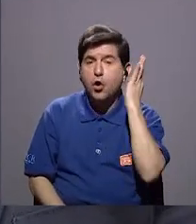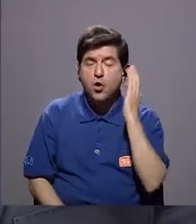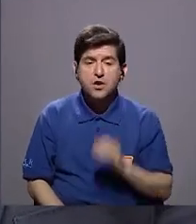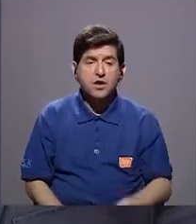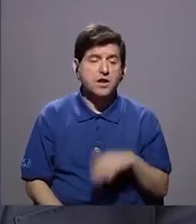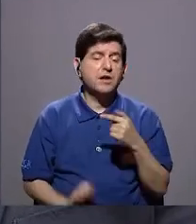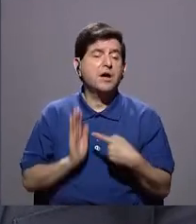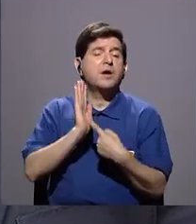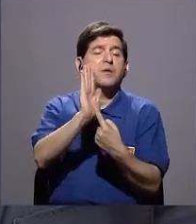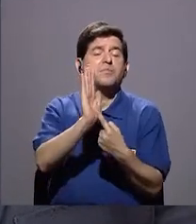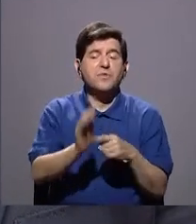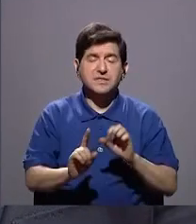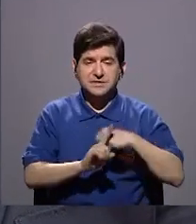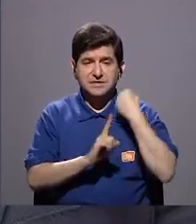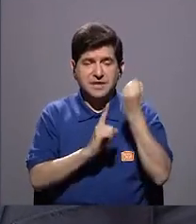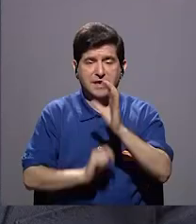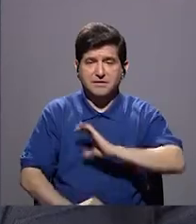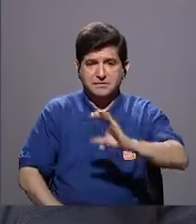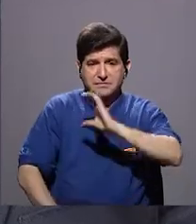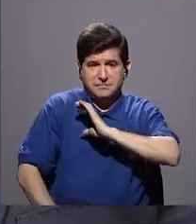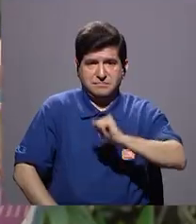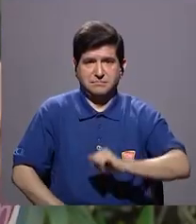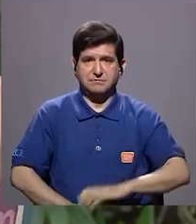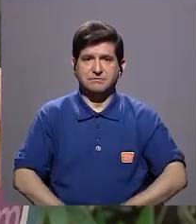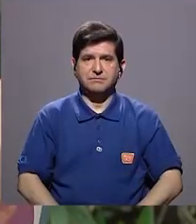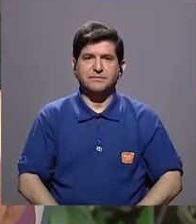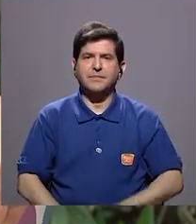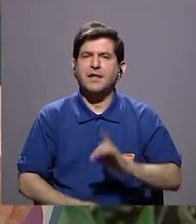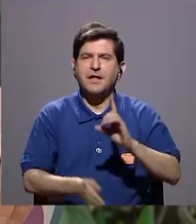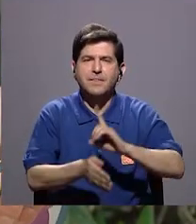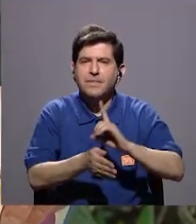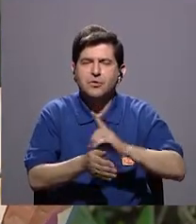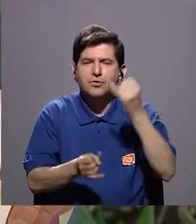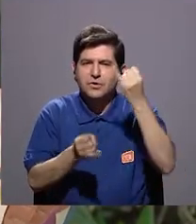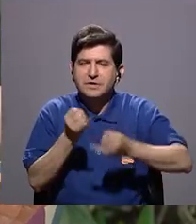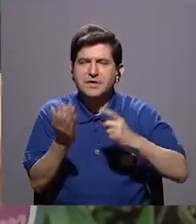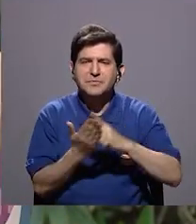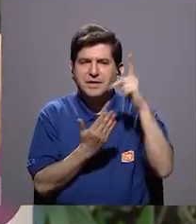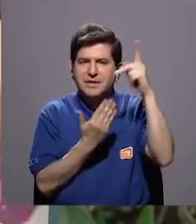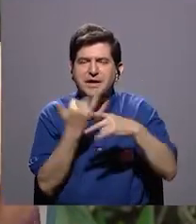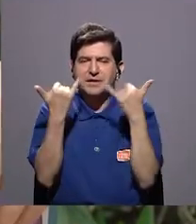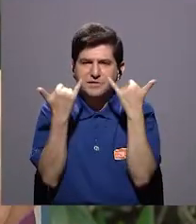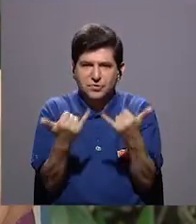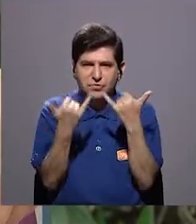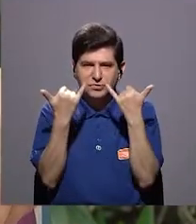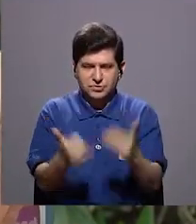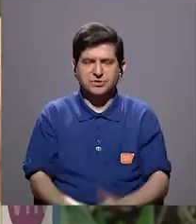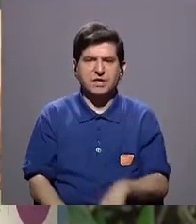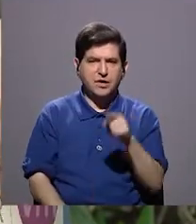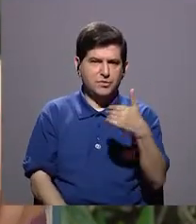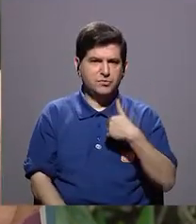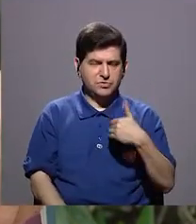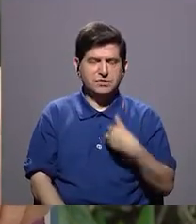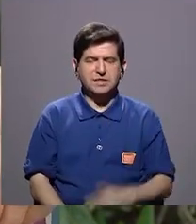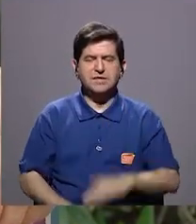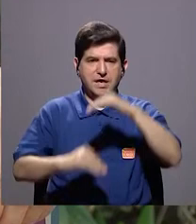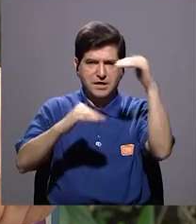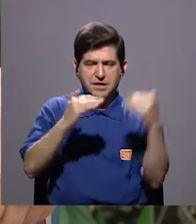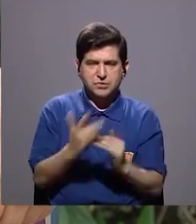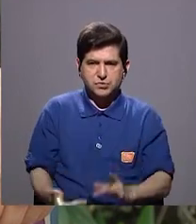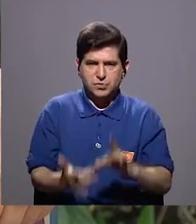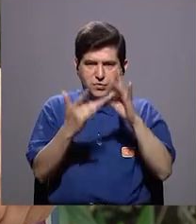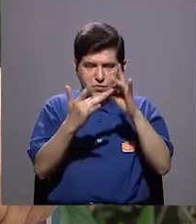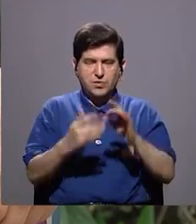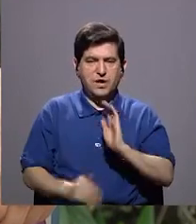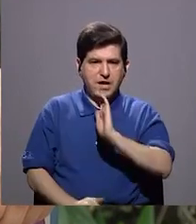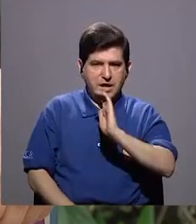niña nos esté manifestando una de estas conductas. Sí. Doctor, pues ya para cerrar el programa, usted tiene una subespecialidad